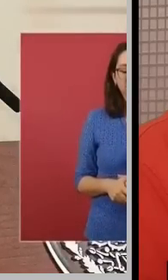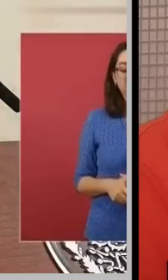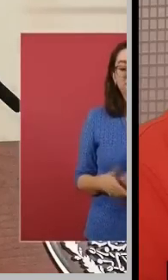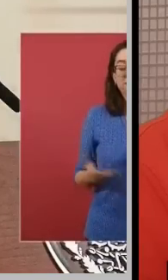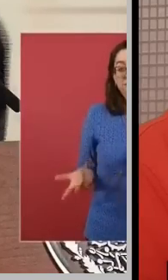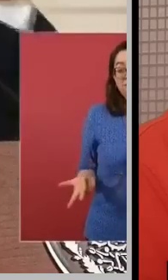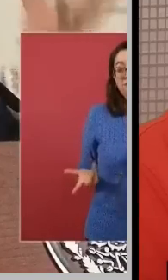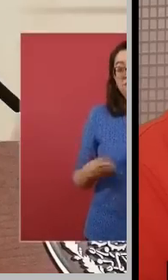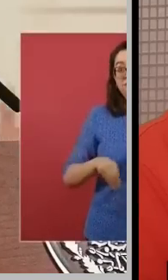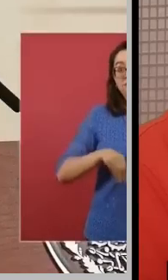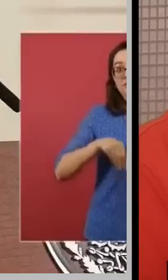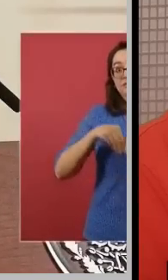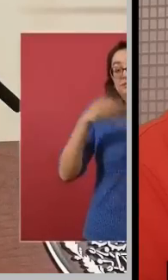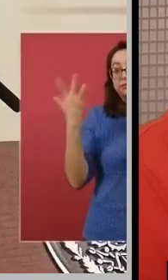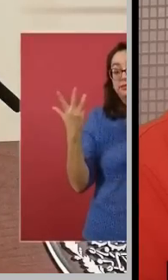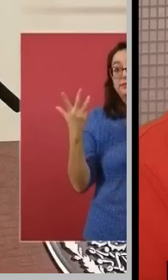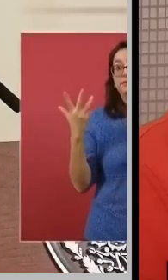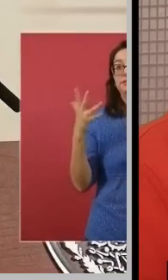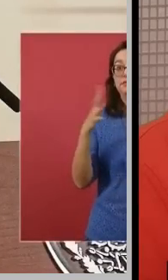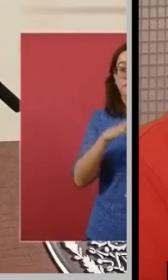a la sociedad